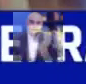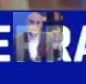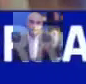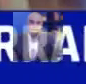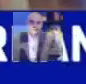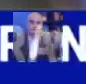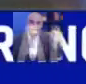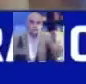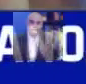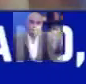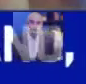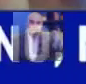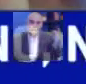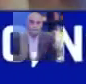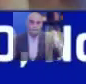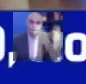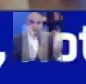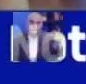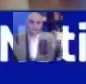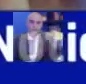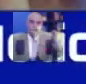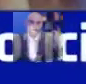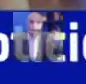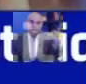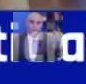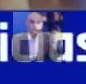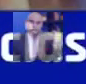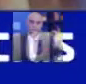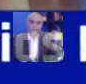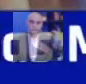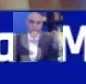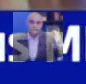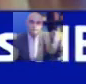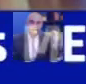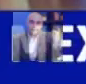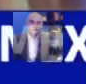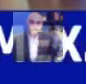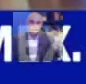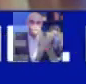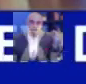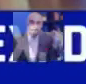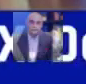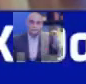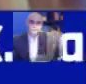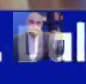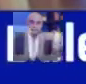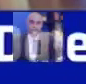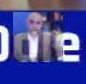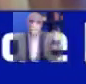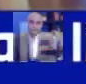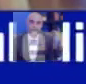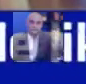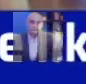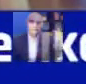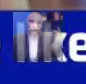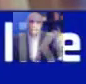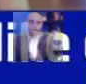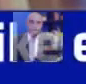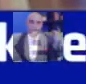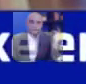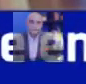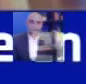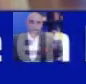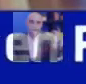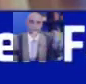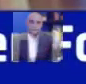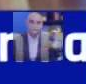la ley minera. Pero no sé si recuerdas, Vicente, hace un año tuvimos una entrevista en donde yo vaticiné que